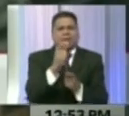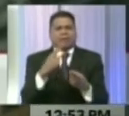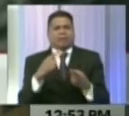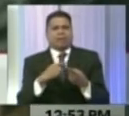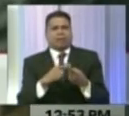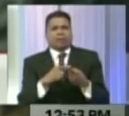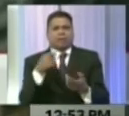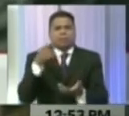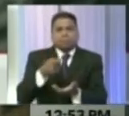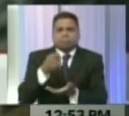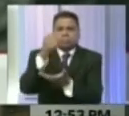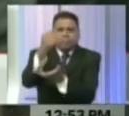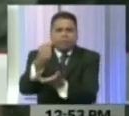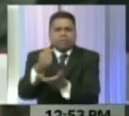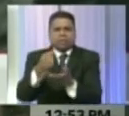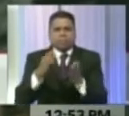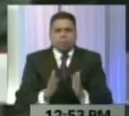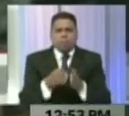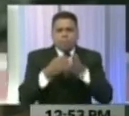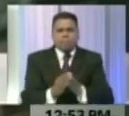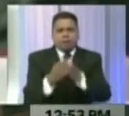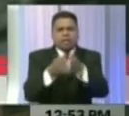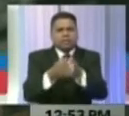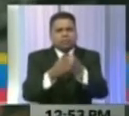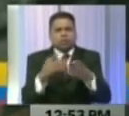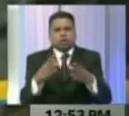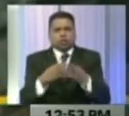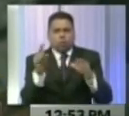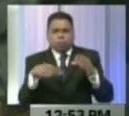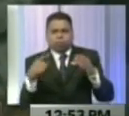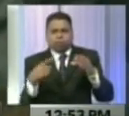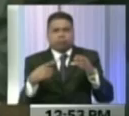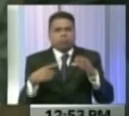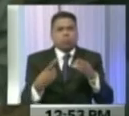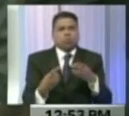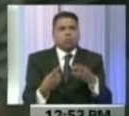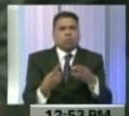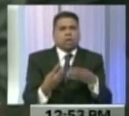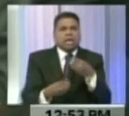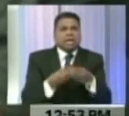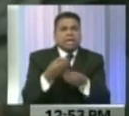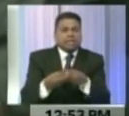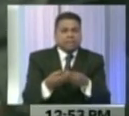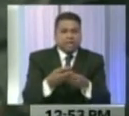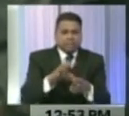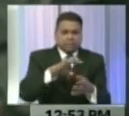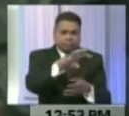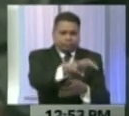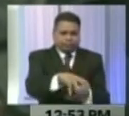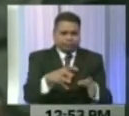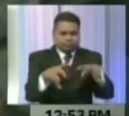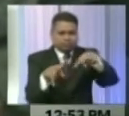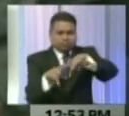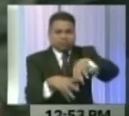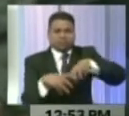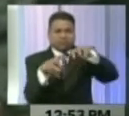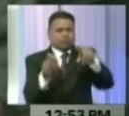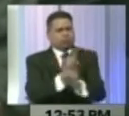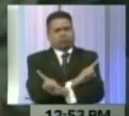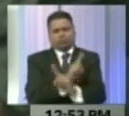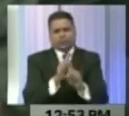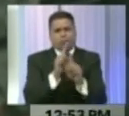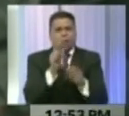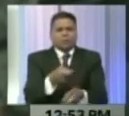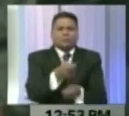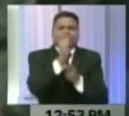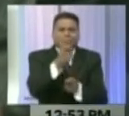Invertimos en artes de pesca, en embarcaciones, en motores. Se crea el arco pesquero como una de las medidas.